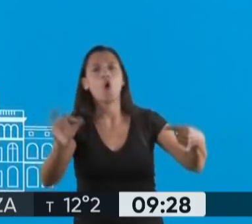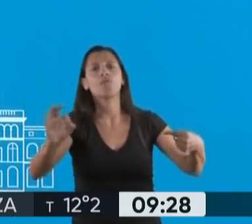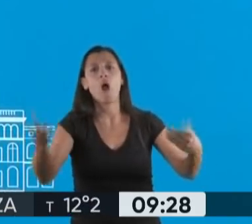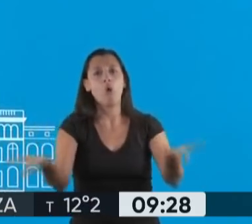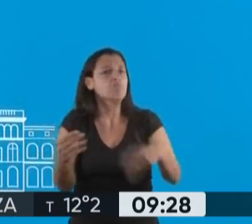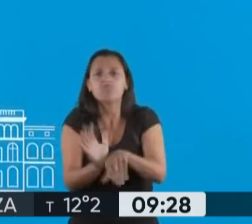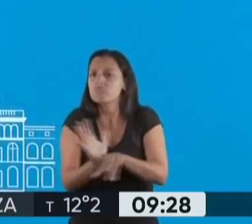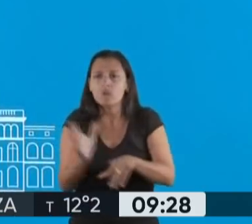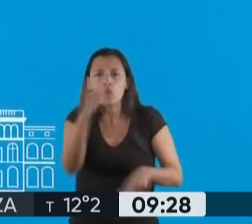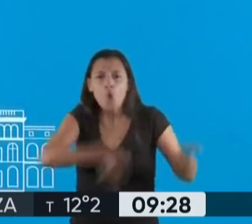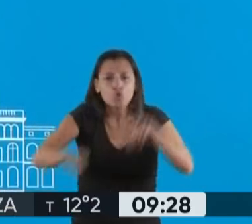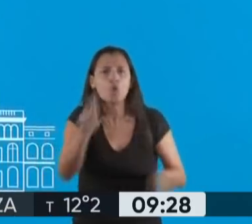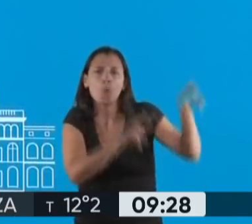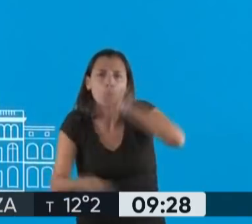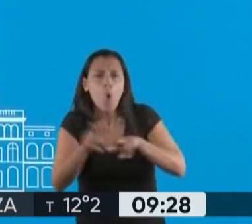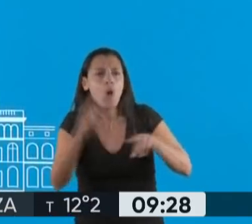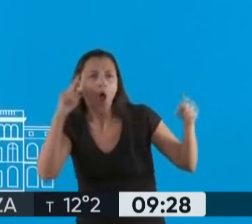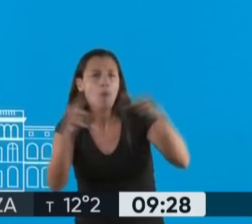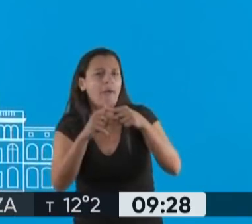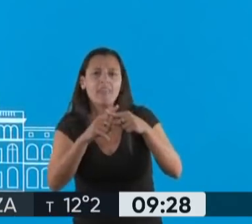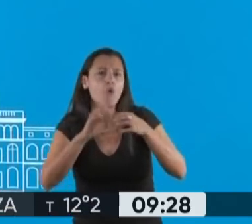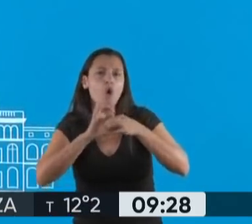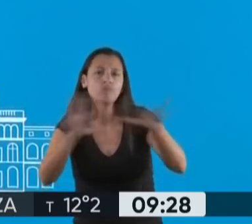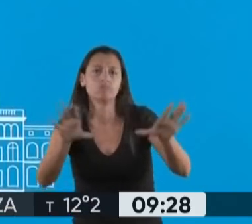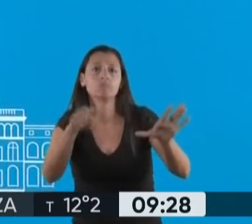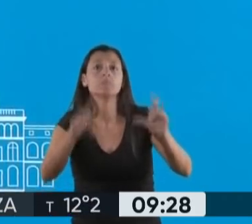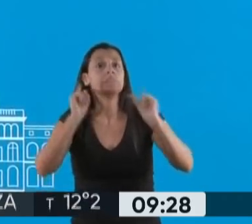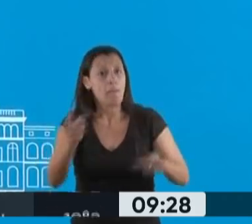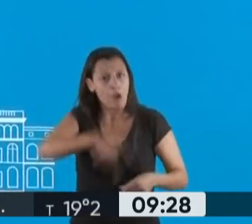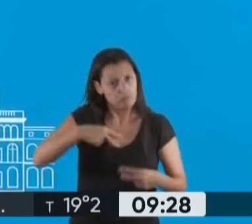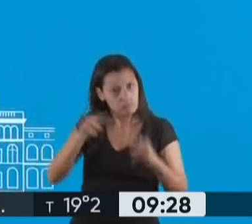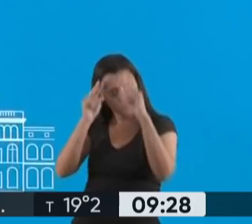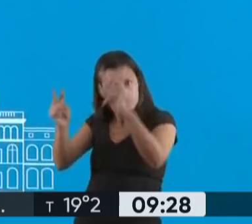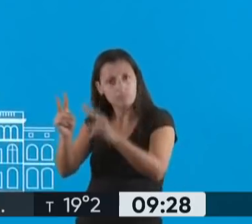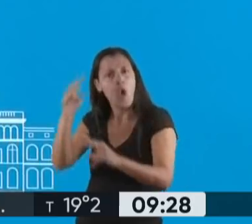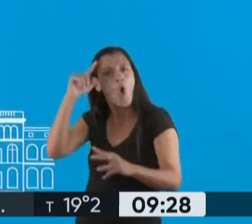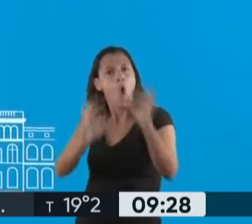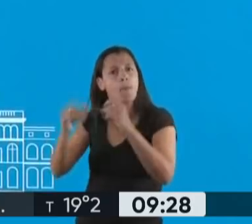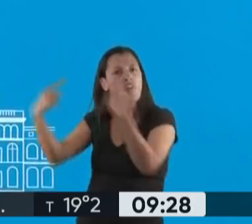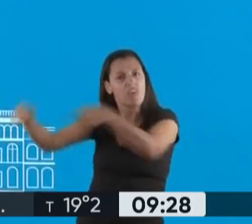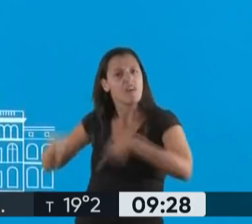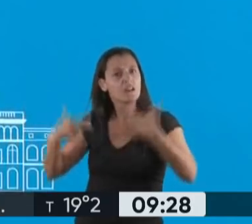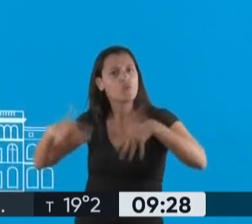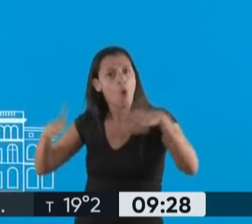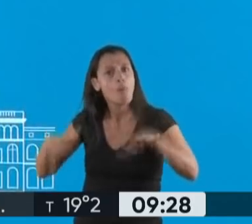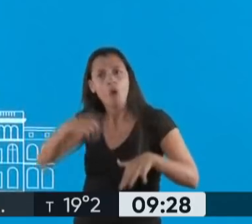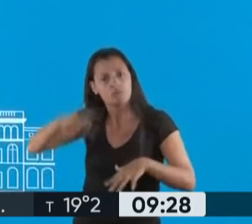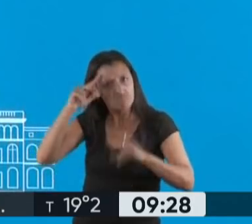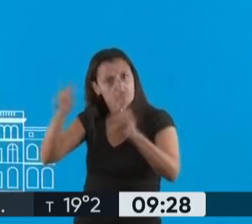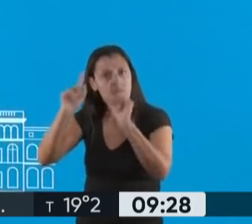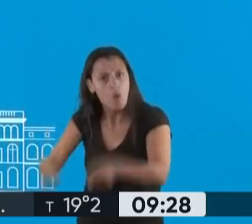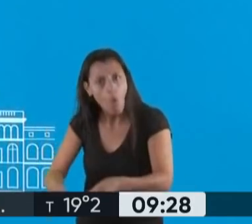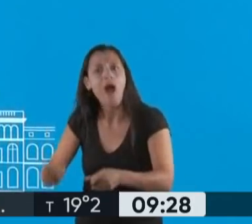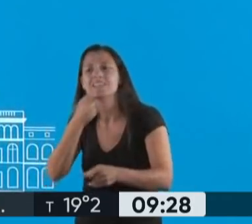buscamos consensos, buscamos acuerdos, buscamos mayorías y respetamos a quienes no forman parte de esos acuerdos ni de esos consensos, que en algunos casos